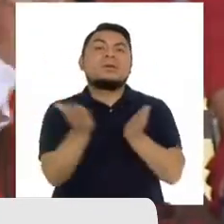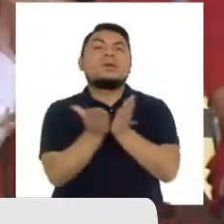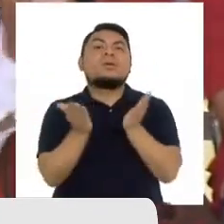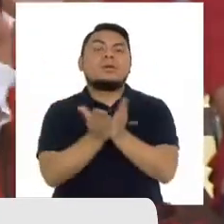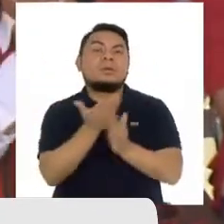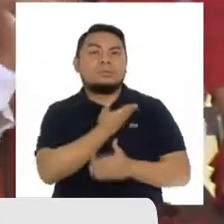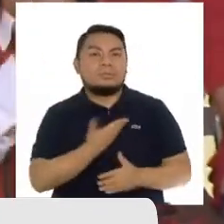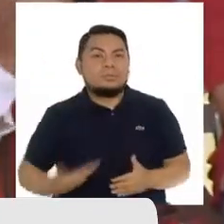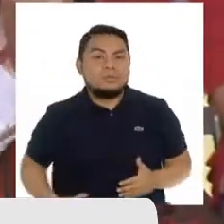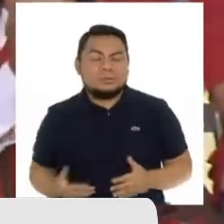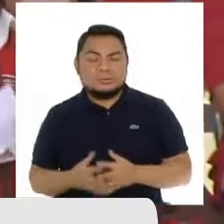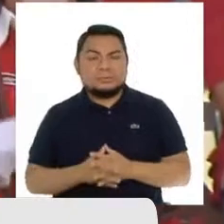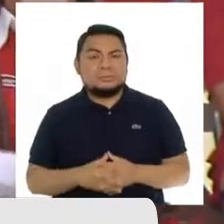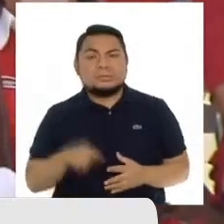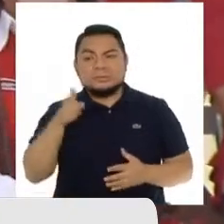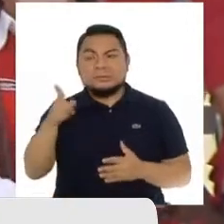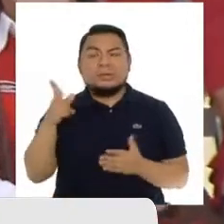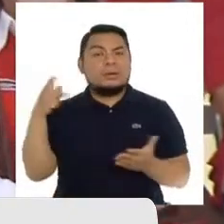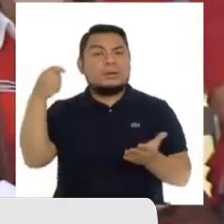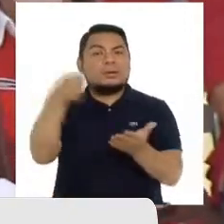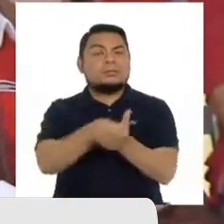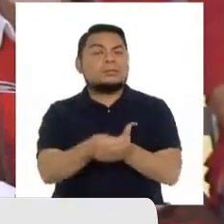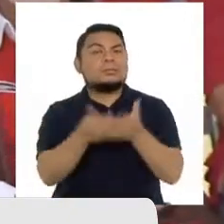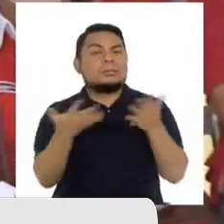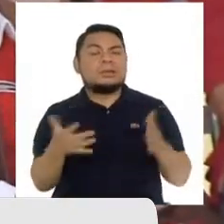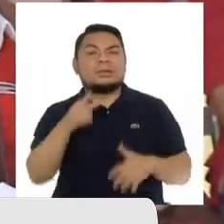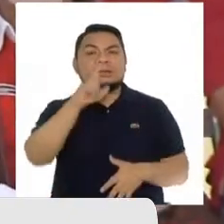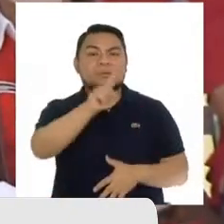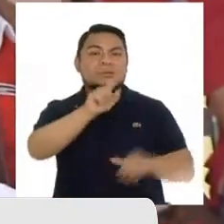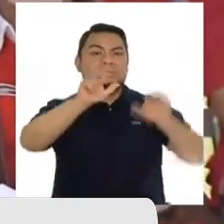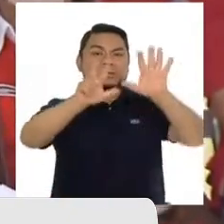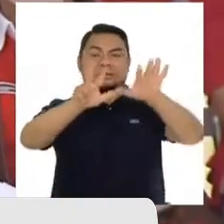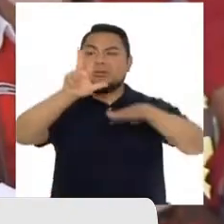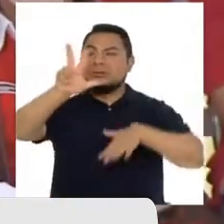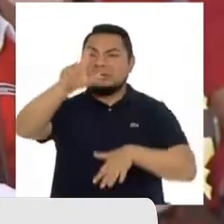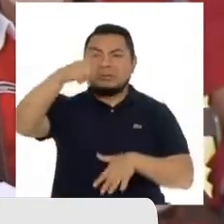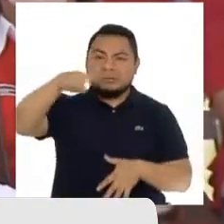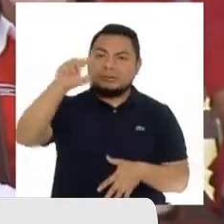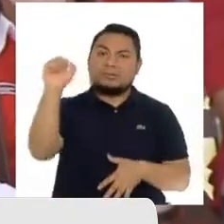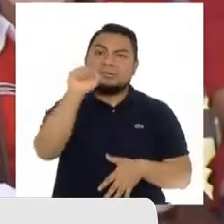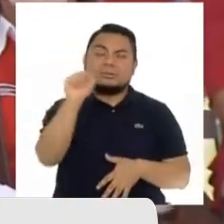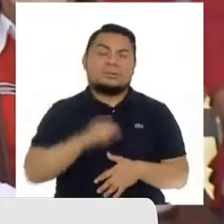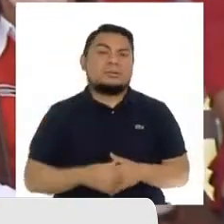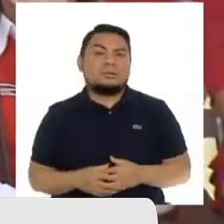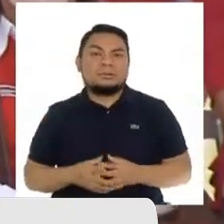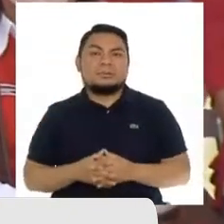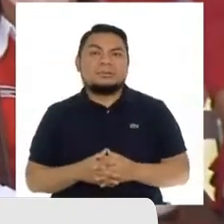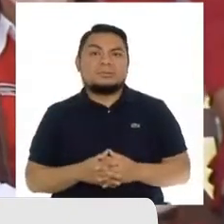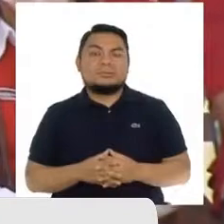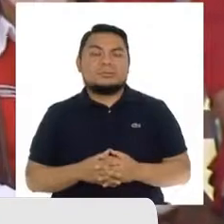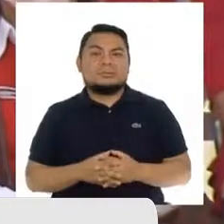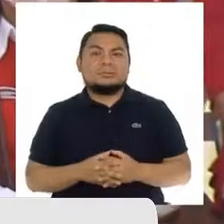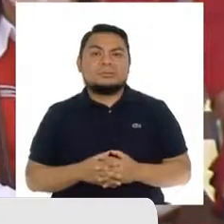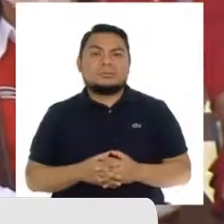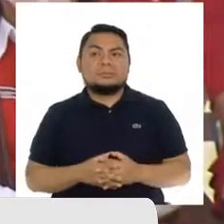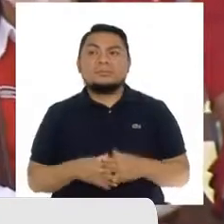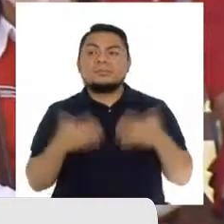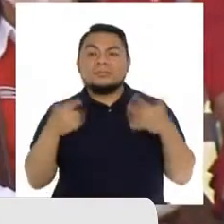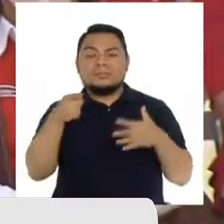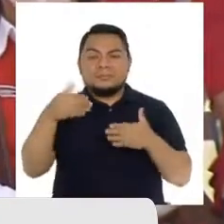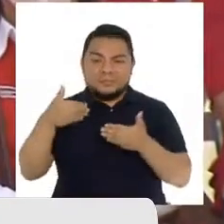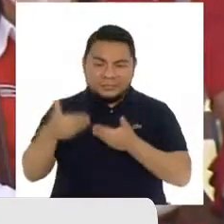públicos con una inversión de 183 millones de soles están en